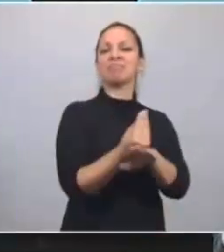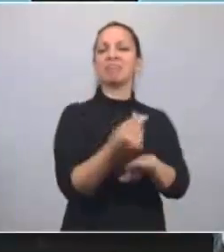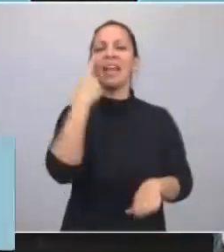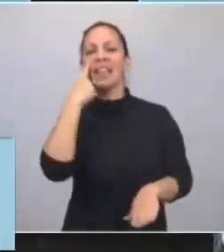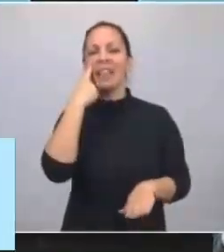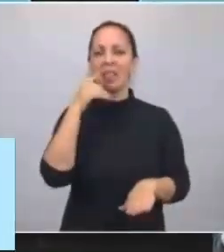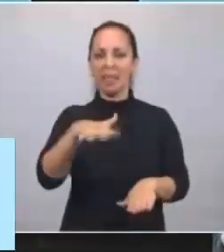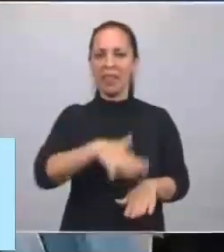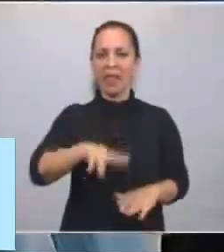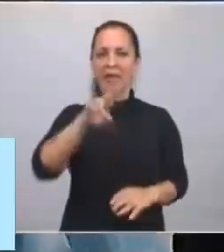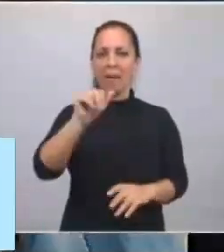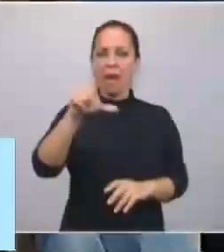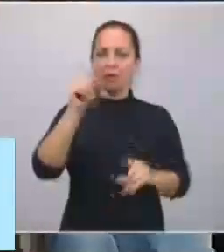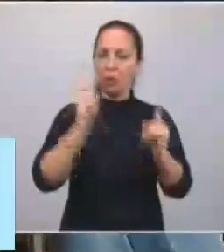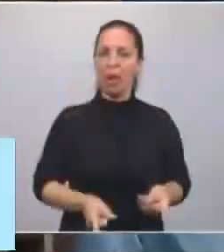ramallo